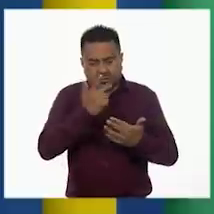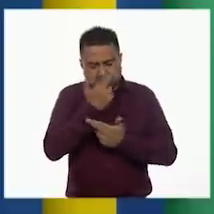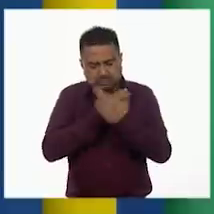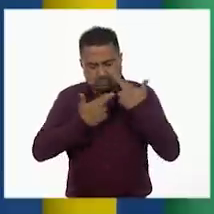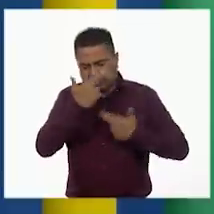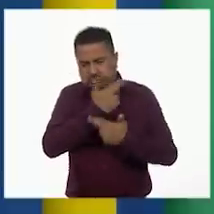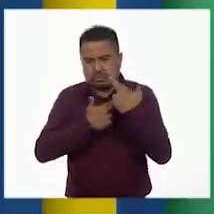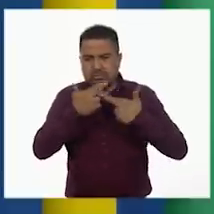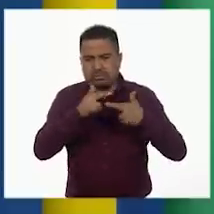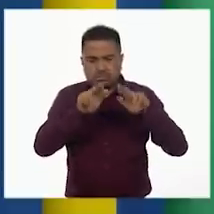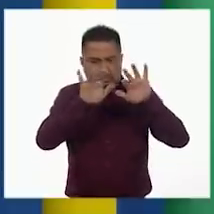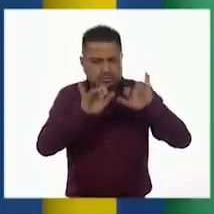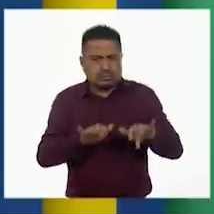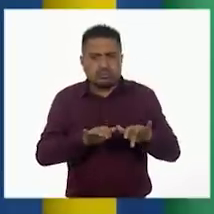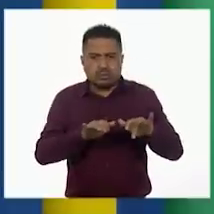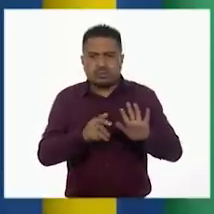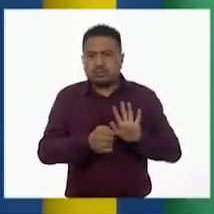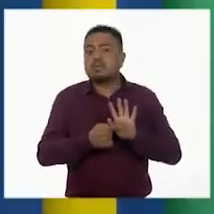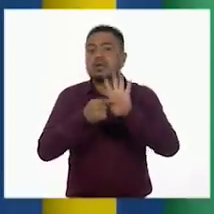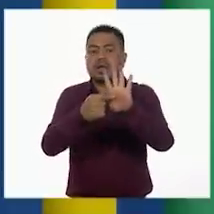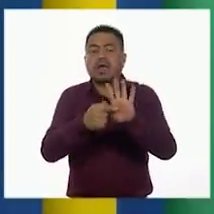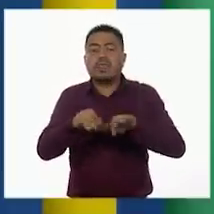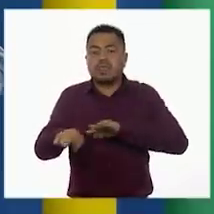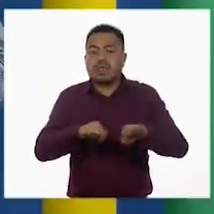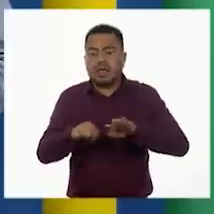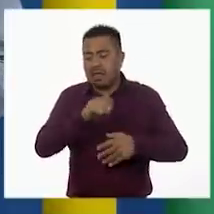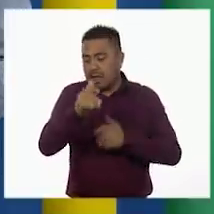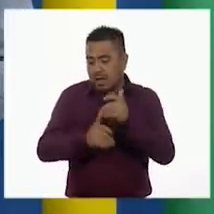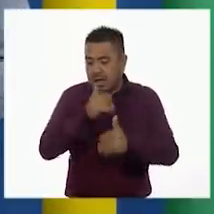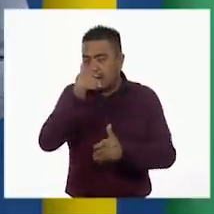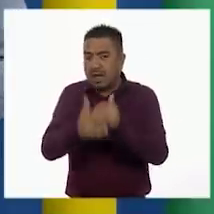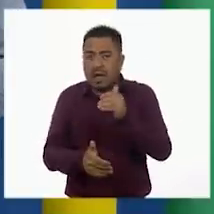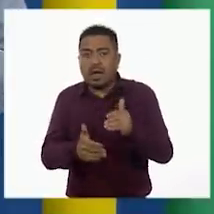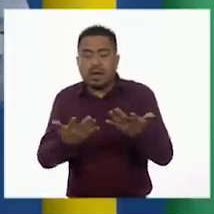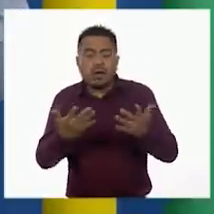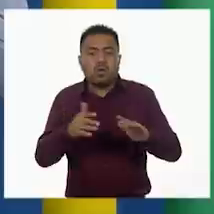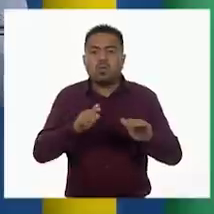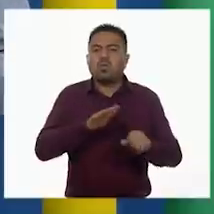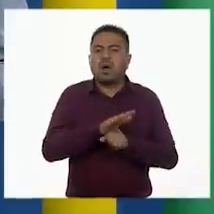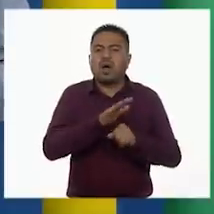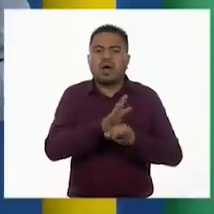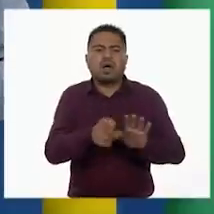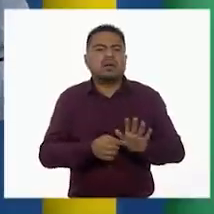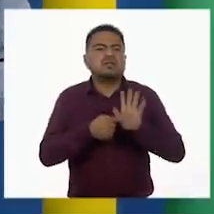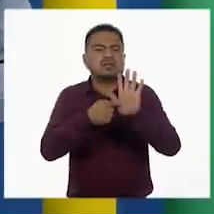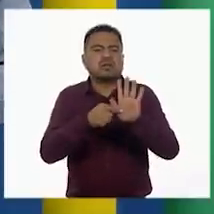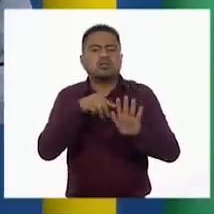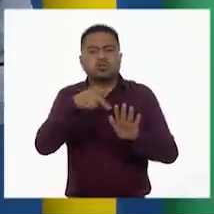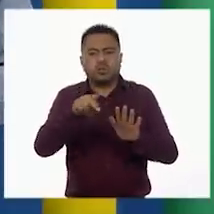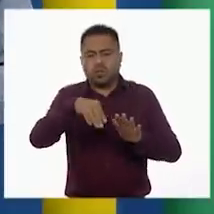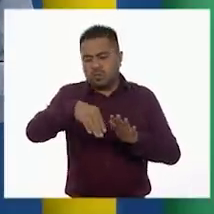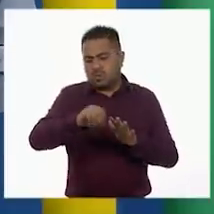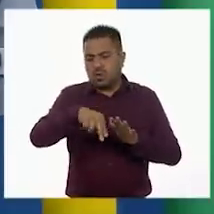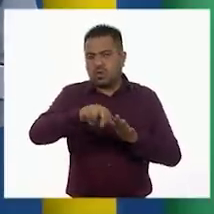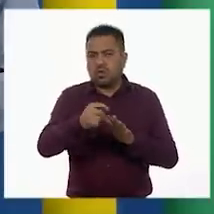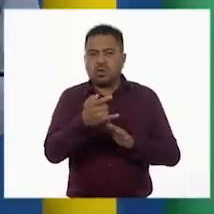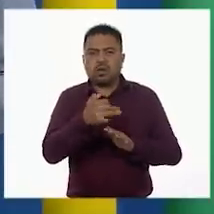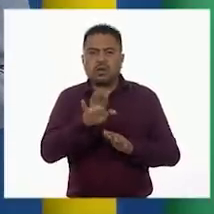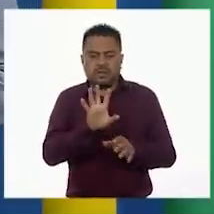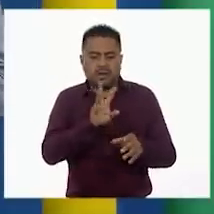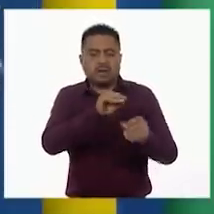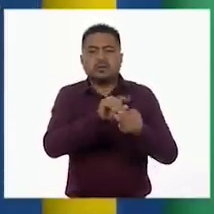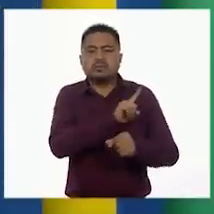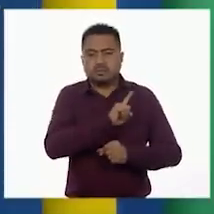revisar, redactar y presentar el trabajo final. En la presentación de tu monografía debes